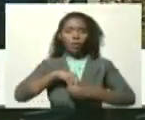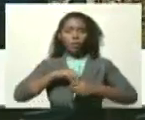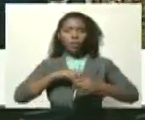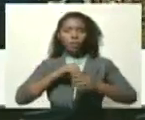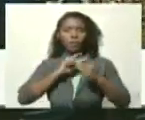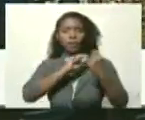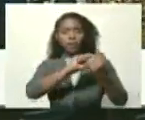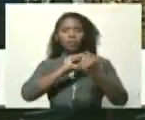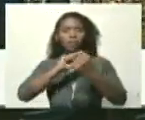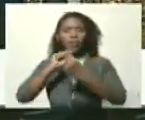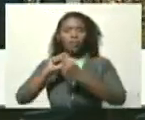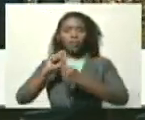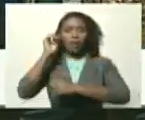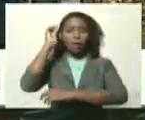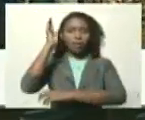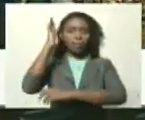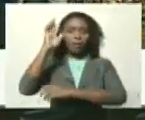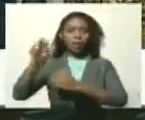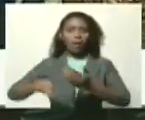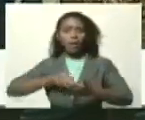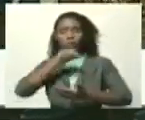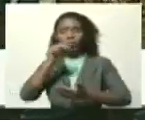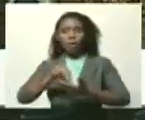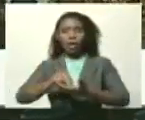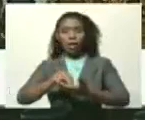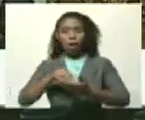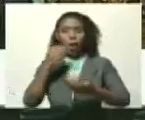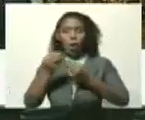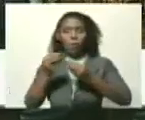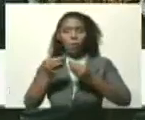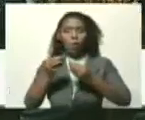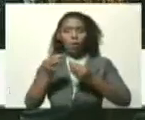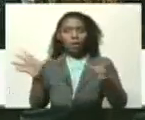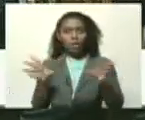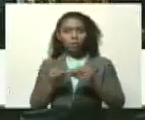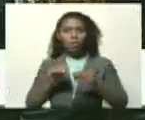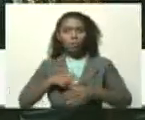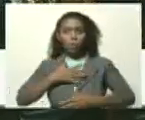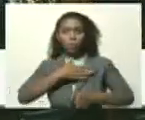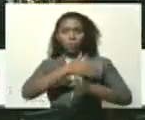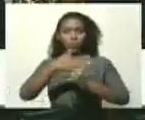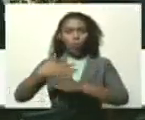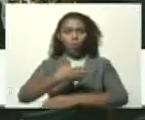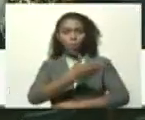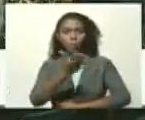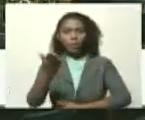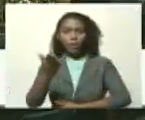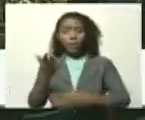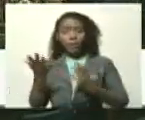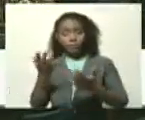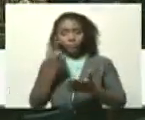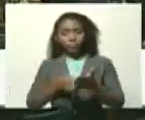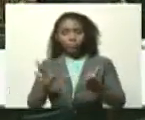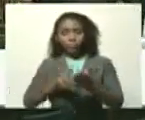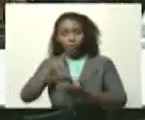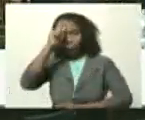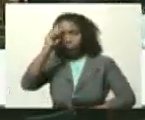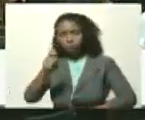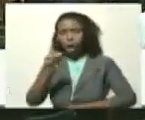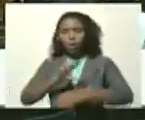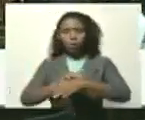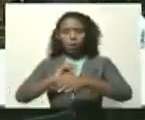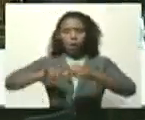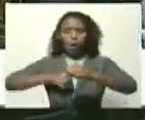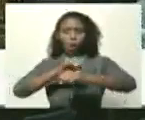debate de la Asamblea Nacional. Como resumen, podemos compartir con ustedes que ha sido ratificado el doctor